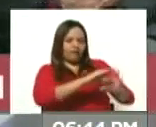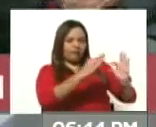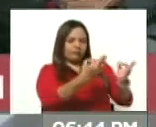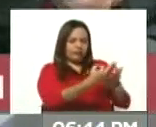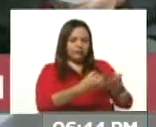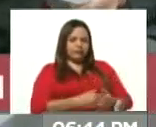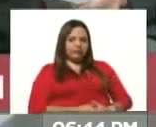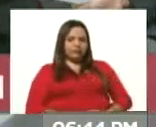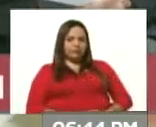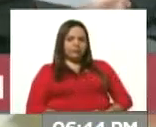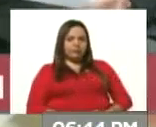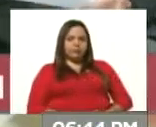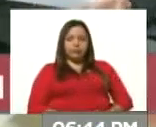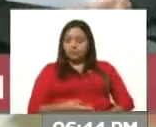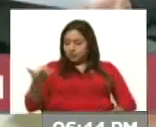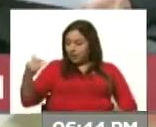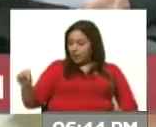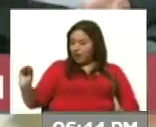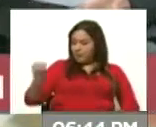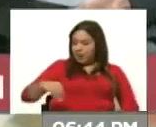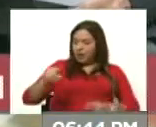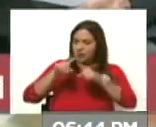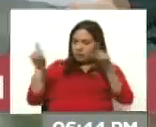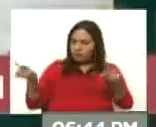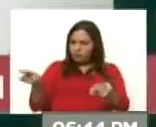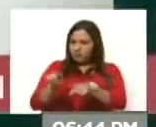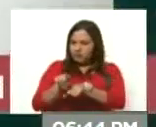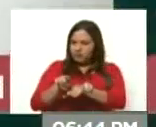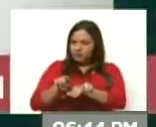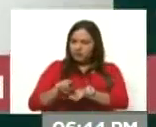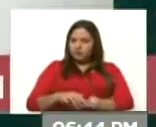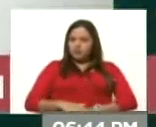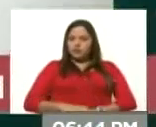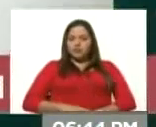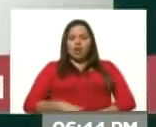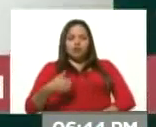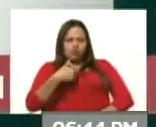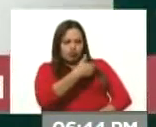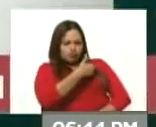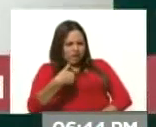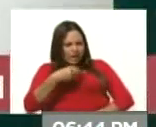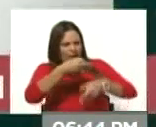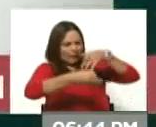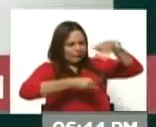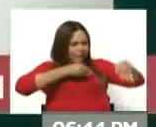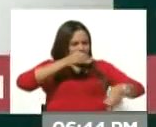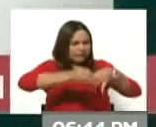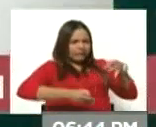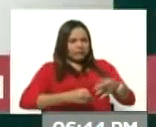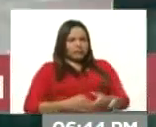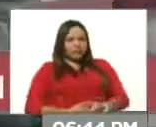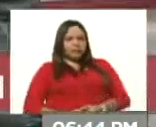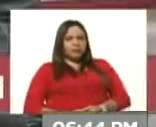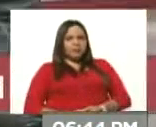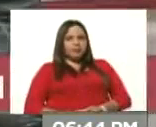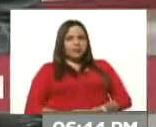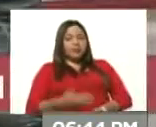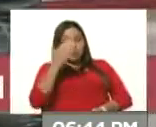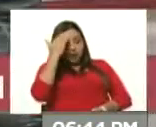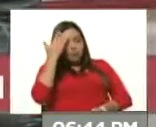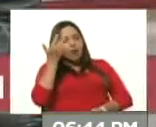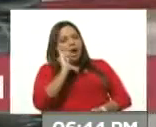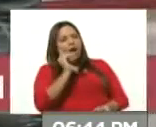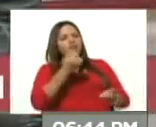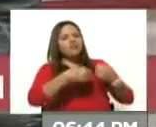y tenemos más láminas del estudio monitor país yo quiero destacar que ya no obstante hay una